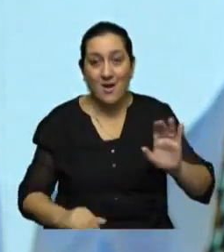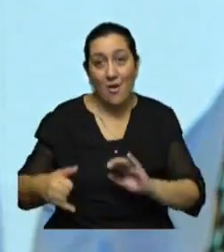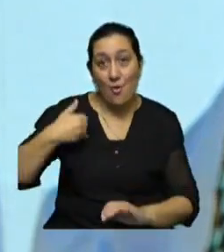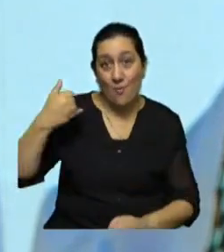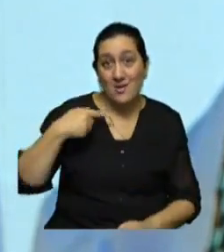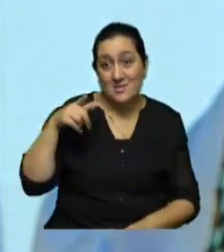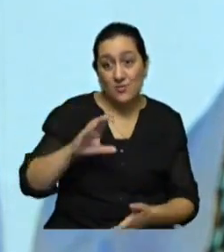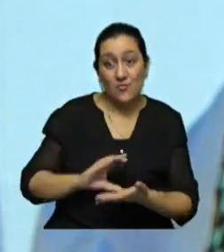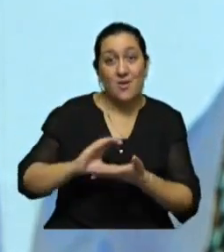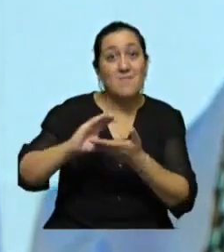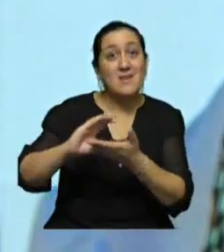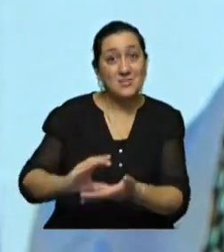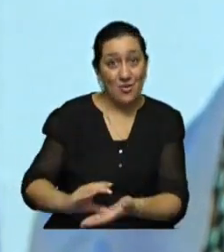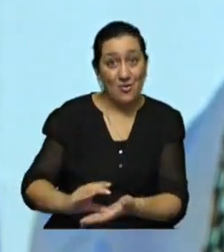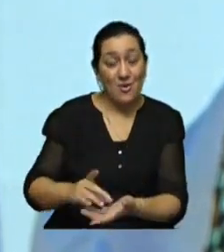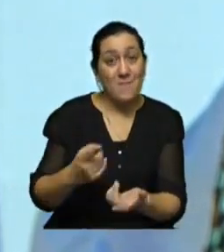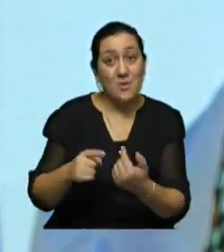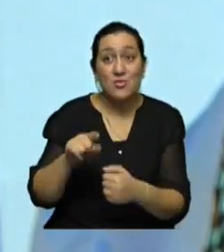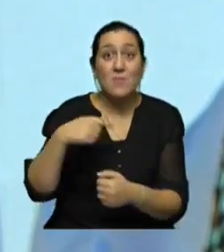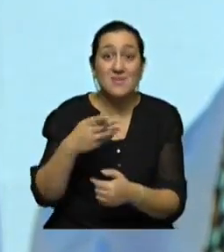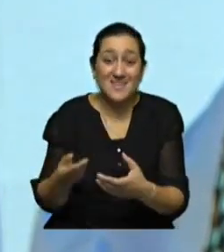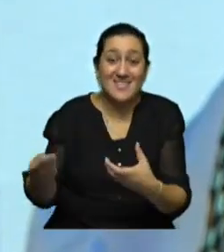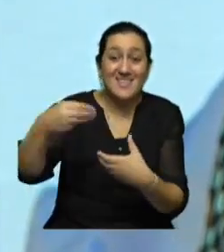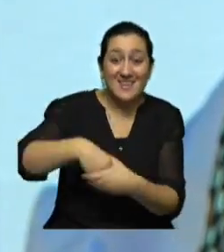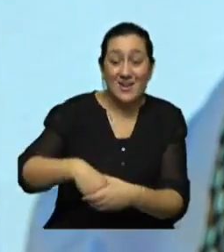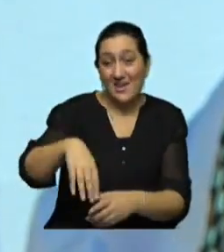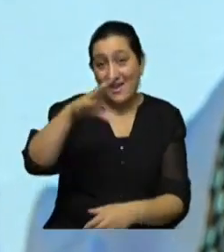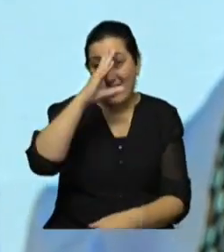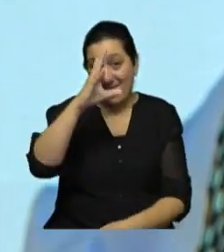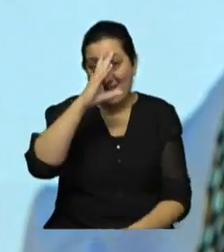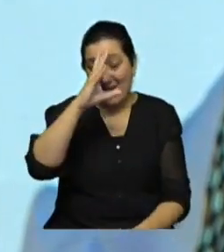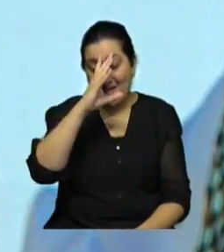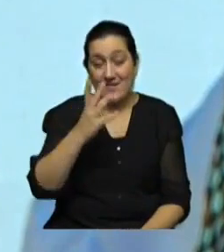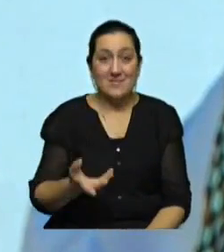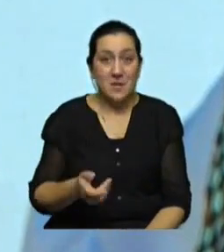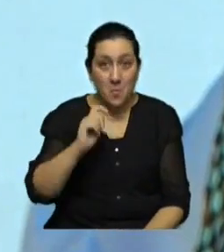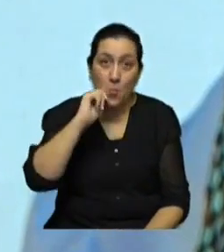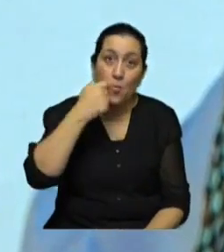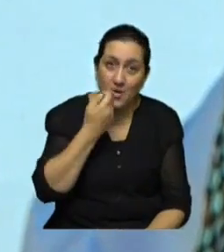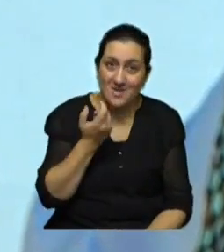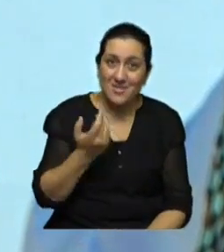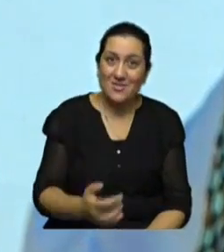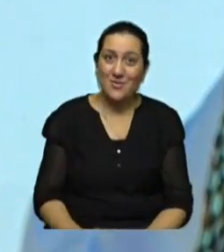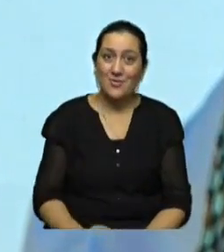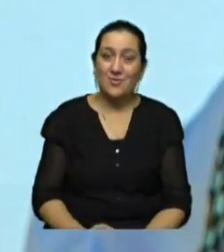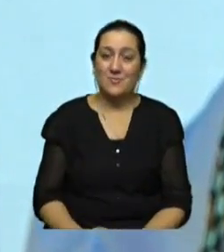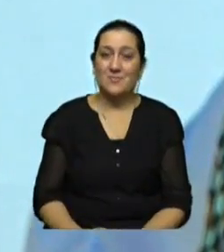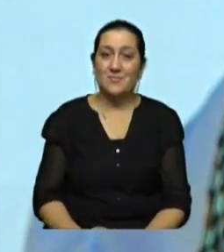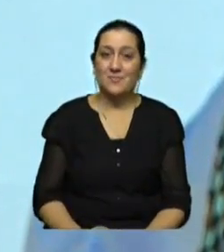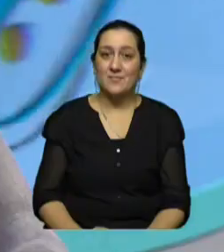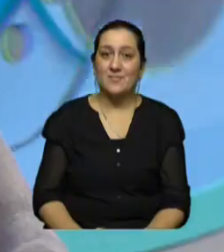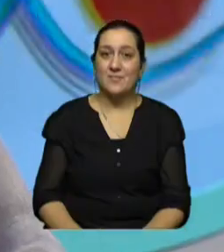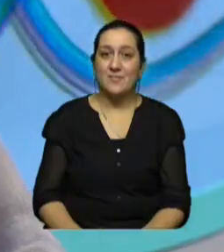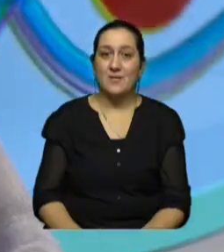y después se interpeló al propio Carnaval. ¿No? Entonces llegó ahí. Quedó como un cimbronazo también. Y dio un cimbronazo, claro que sí. Lejos